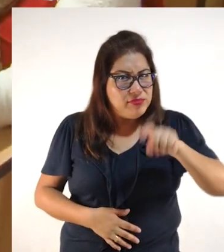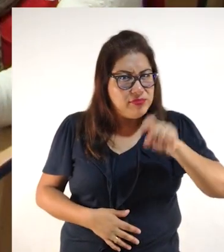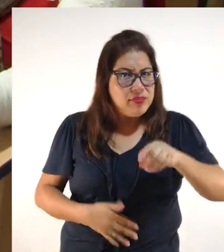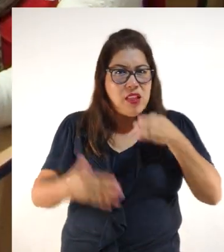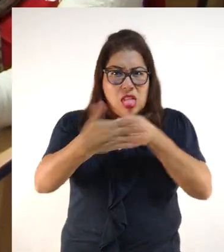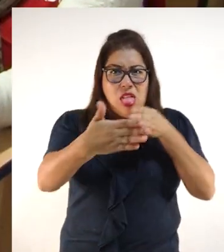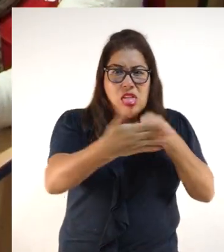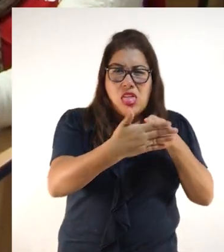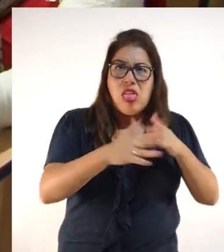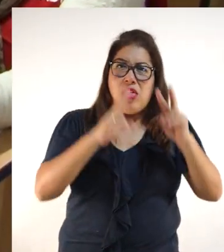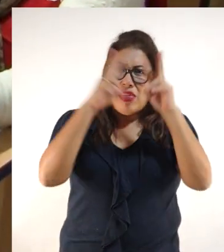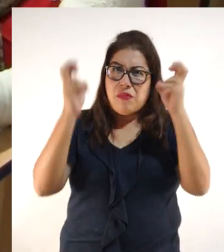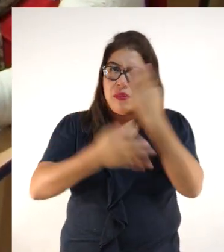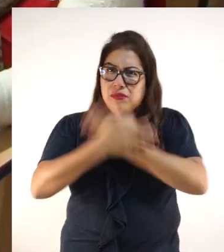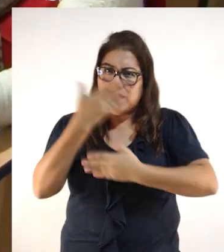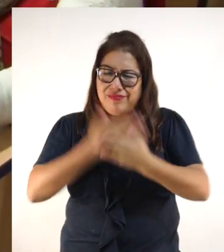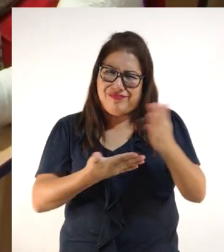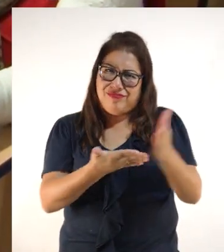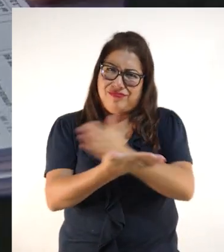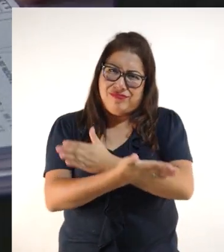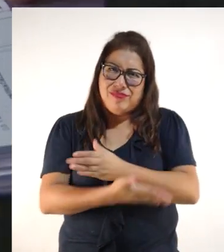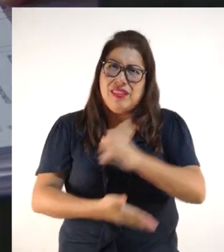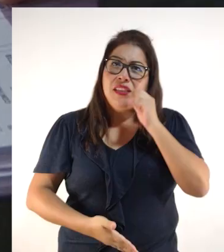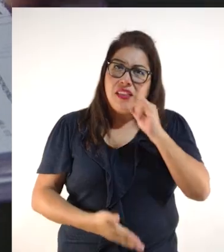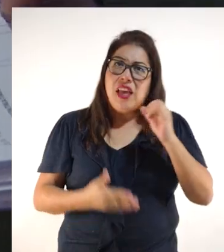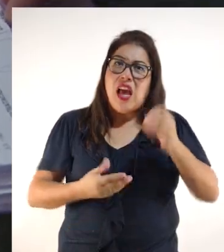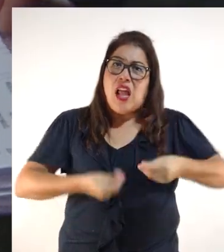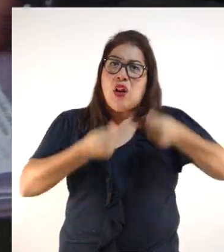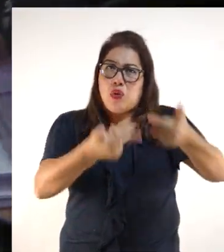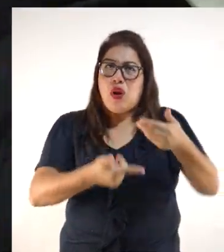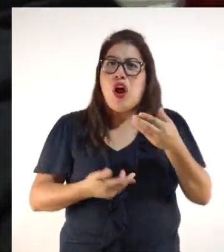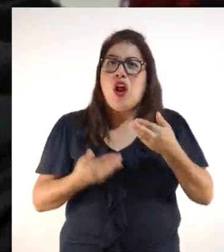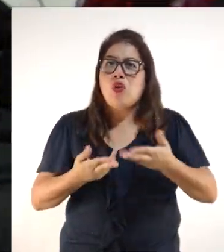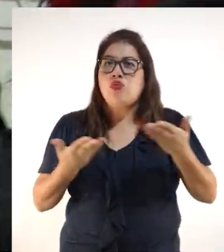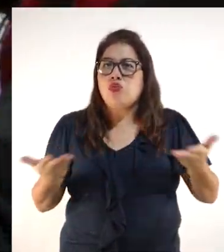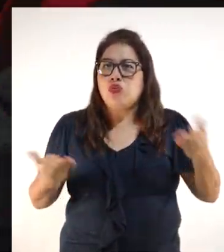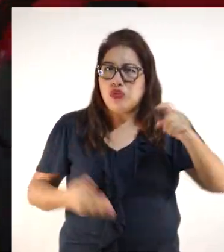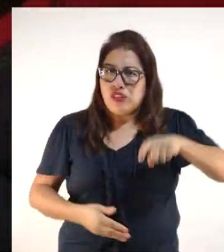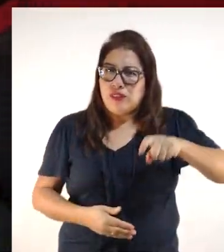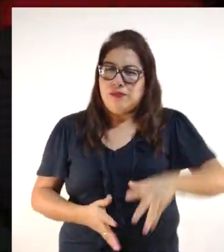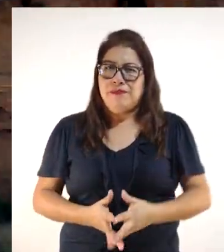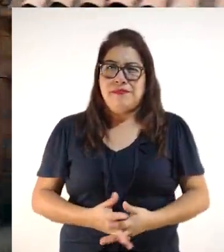Necesitamos cerrar brechas en materia de discapacidad. Va a ser solo si se asignan los recursos.